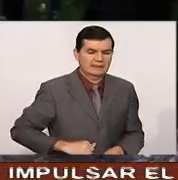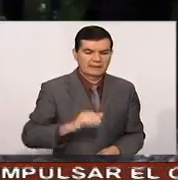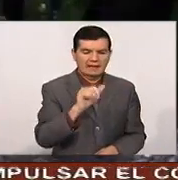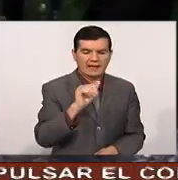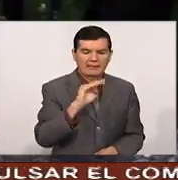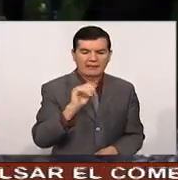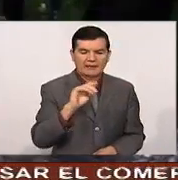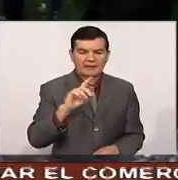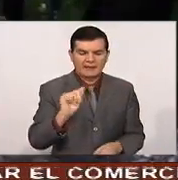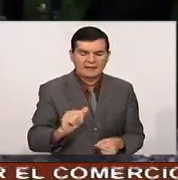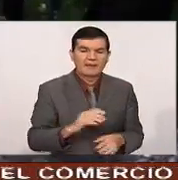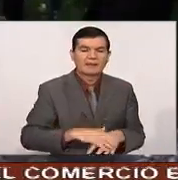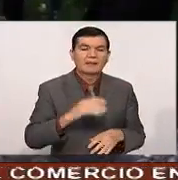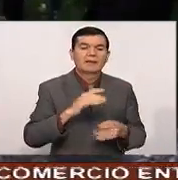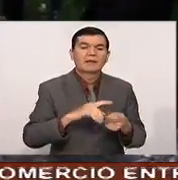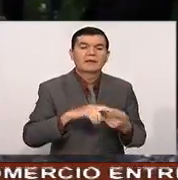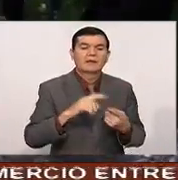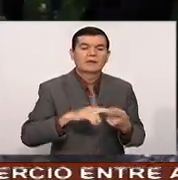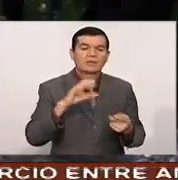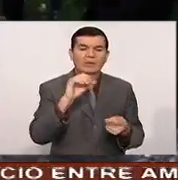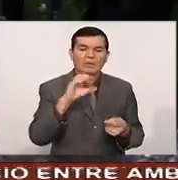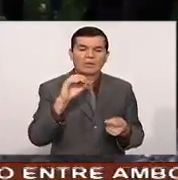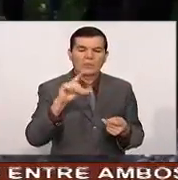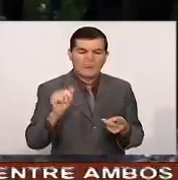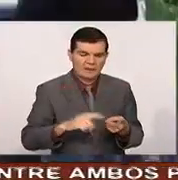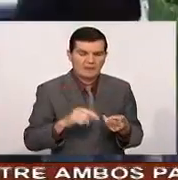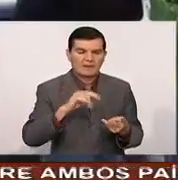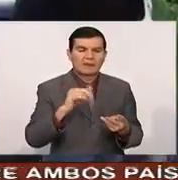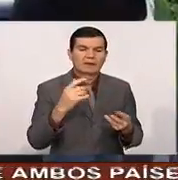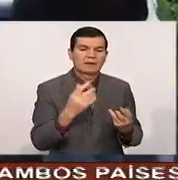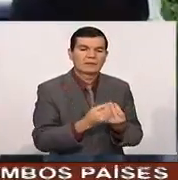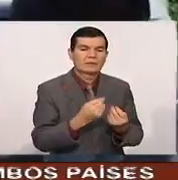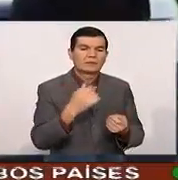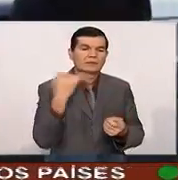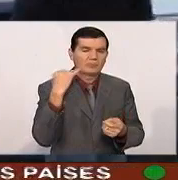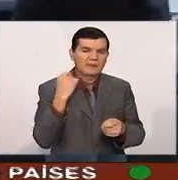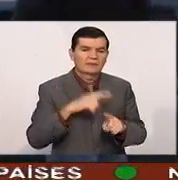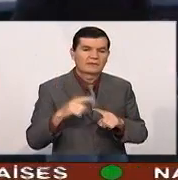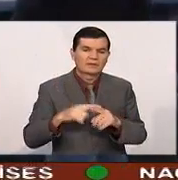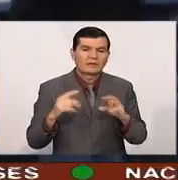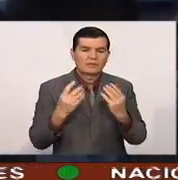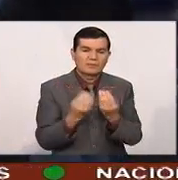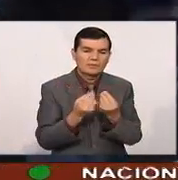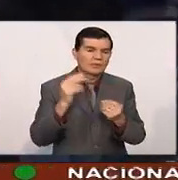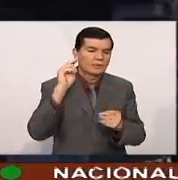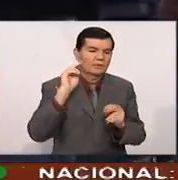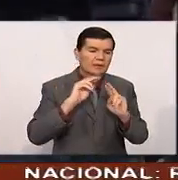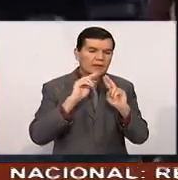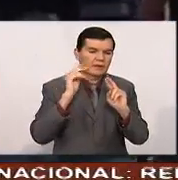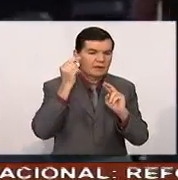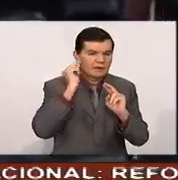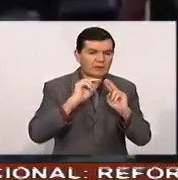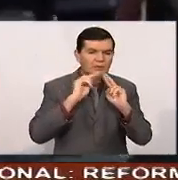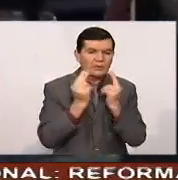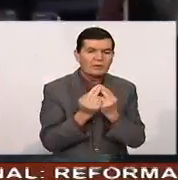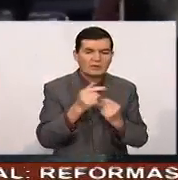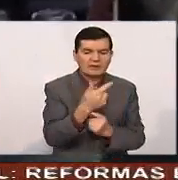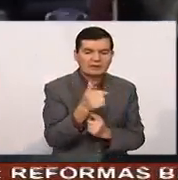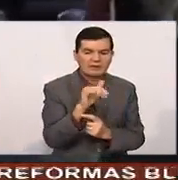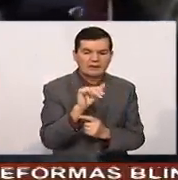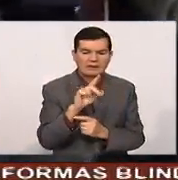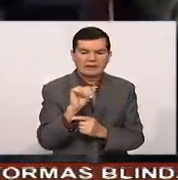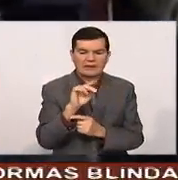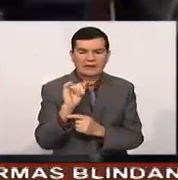Abarca, policías municipales de Iguala y de Cocula, así como integrantes del grupo criminal Guerreros Unidos, el más importante de ellos, Gildardo